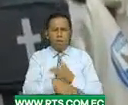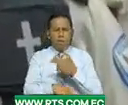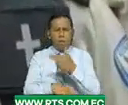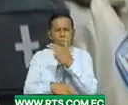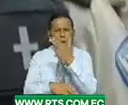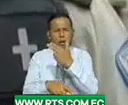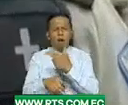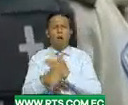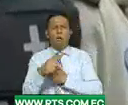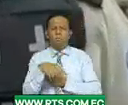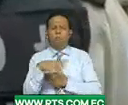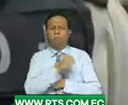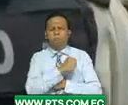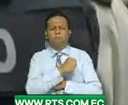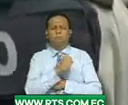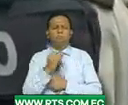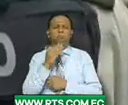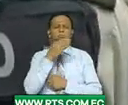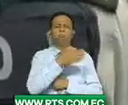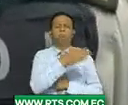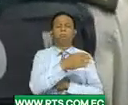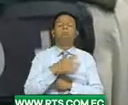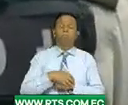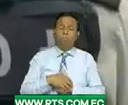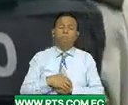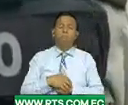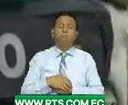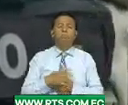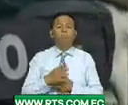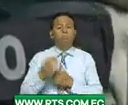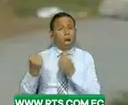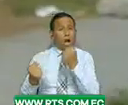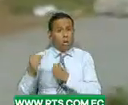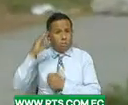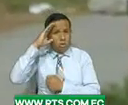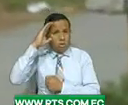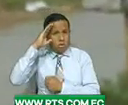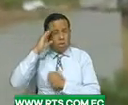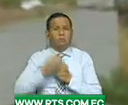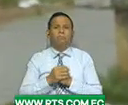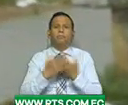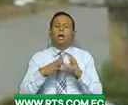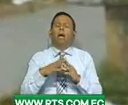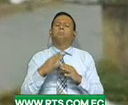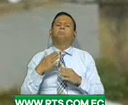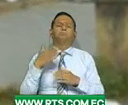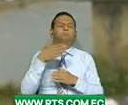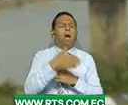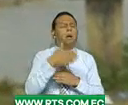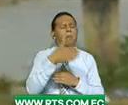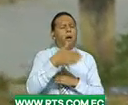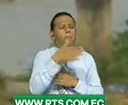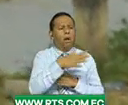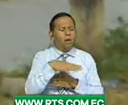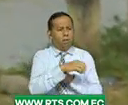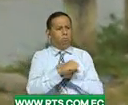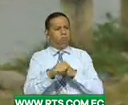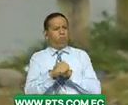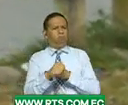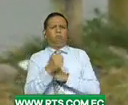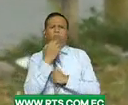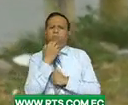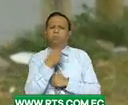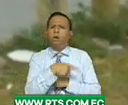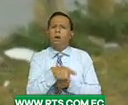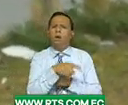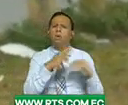disparos hacia nuestro vehículo policial. Para sorpresa de los uniformados, en el sector encontraron viviendas pintadas